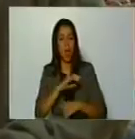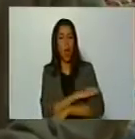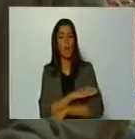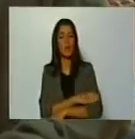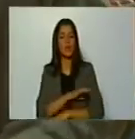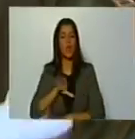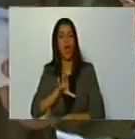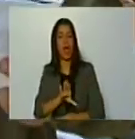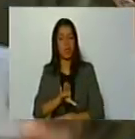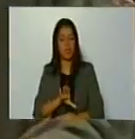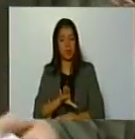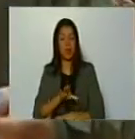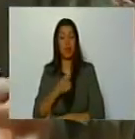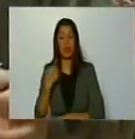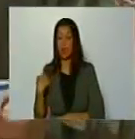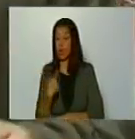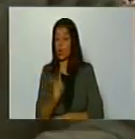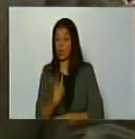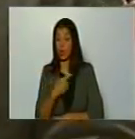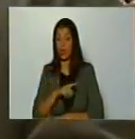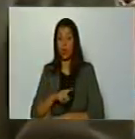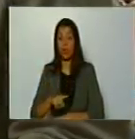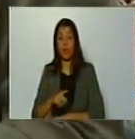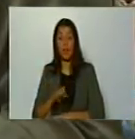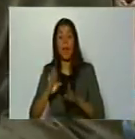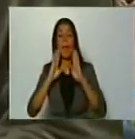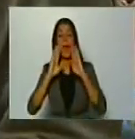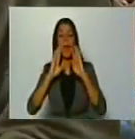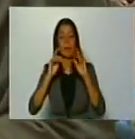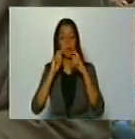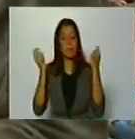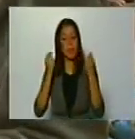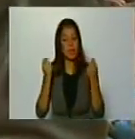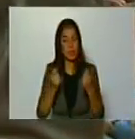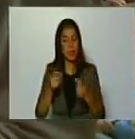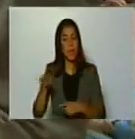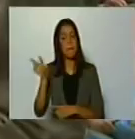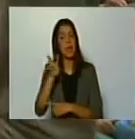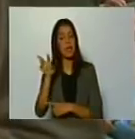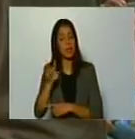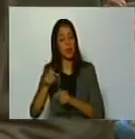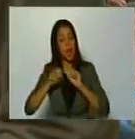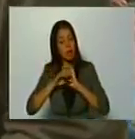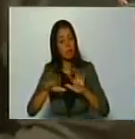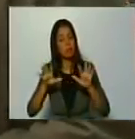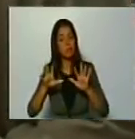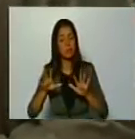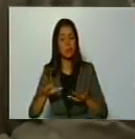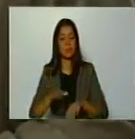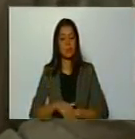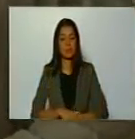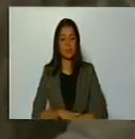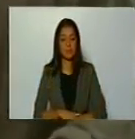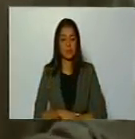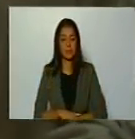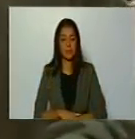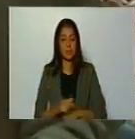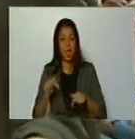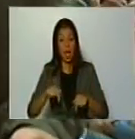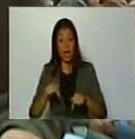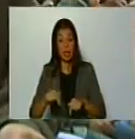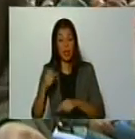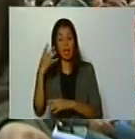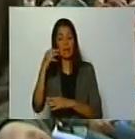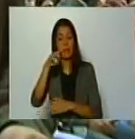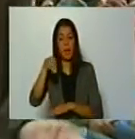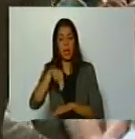hay, y ahí es donde nosotros tenemos que enviarle un mensaje a todo nuestro país, a todos los venezolanos y las venezolanas. Aquí está esta